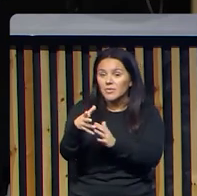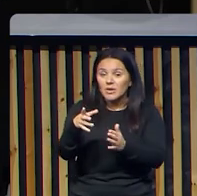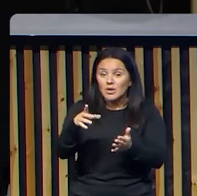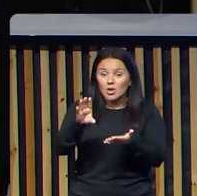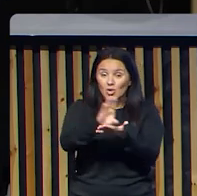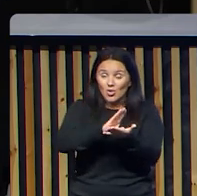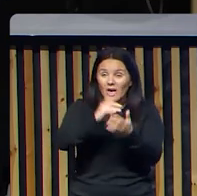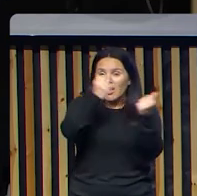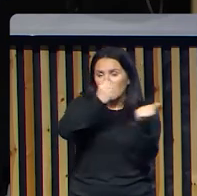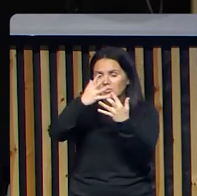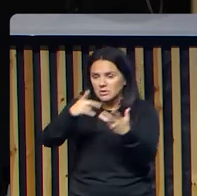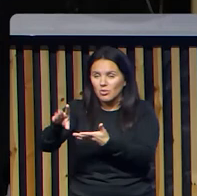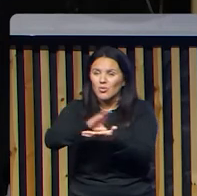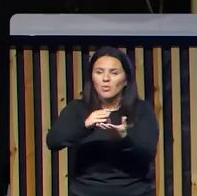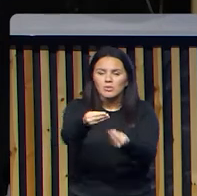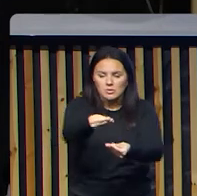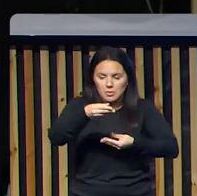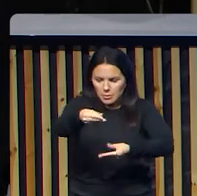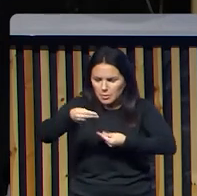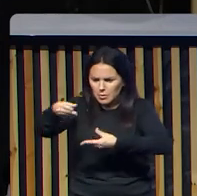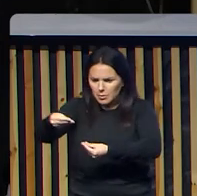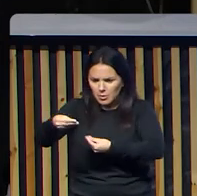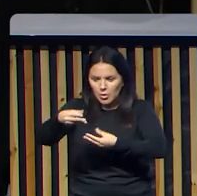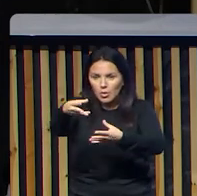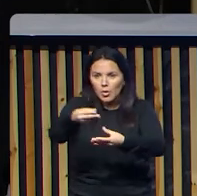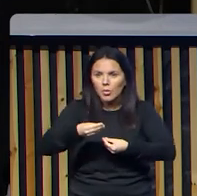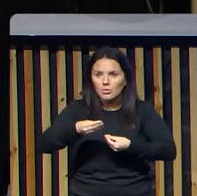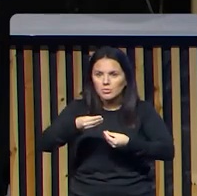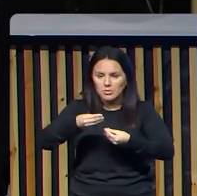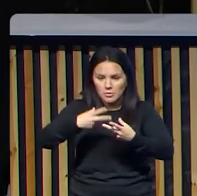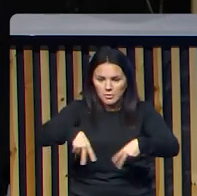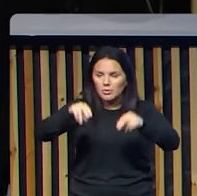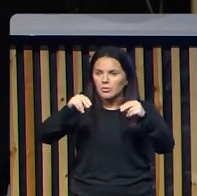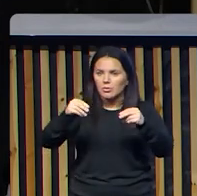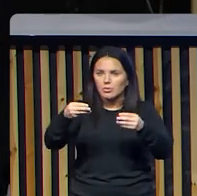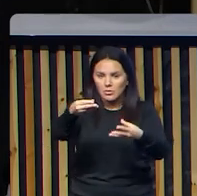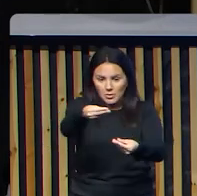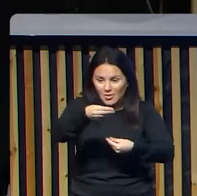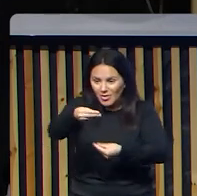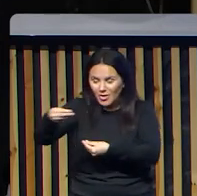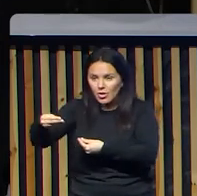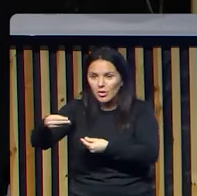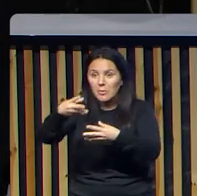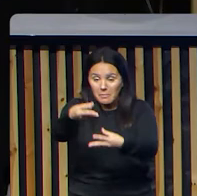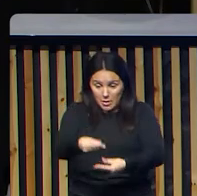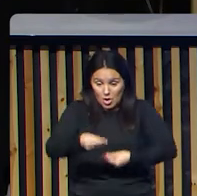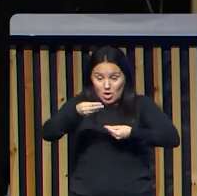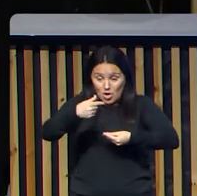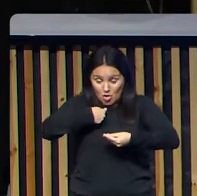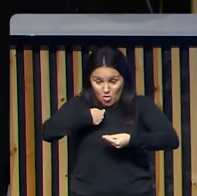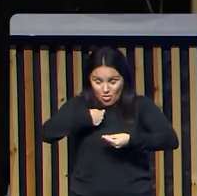que nos llegan desde la administración no son documentos que se agotan en sí mismos Generalmente son documentos para que nosotros hagamos